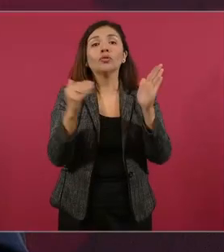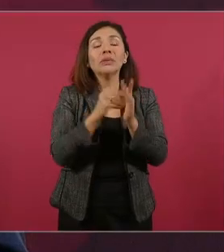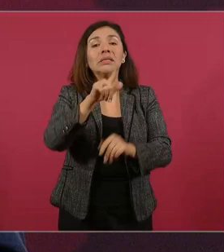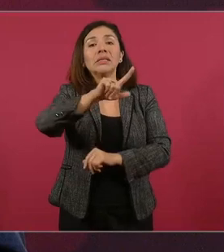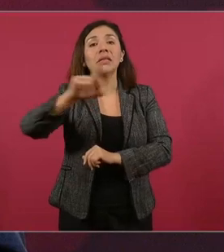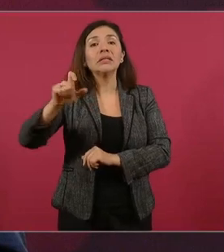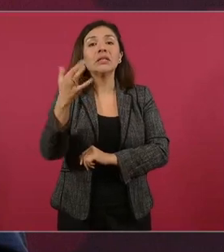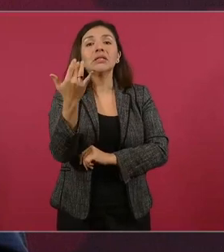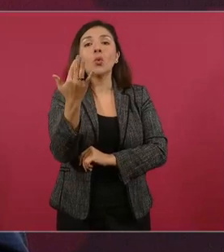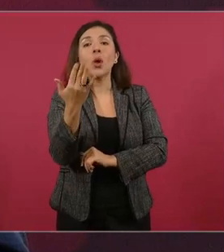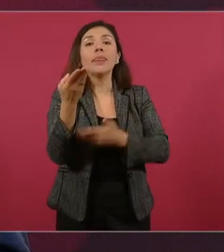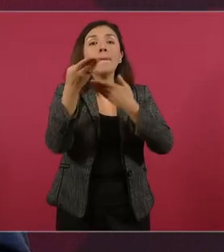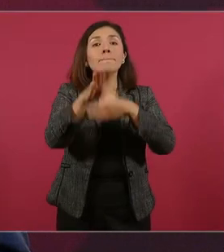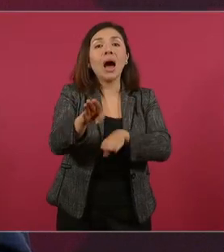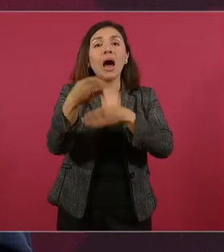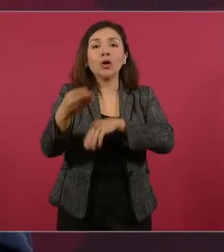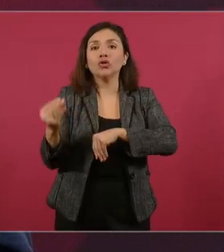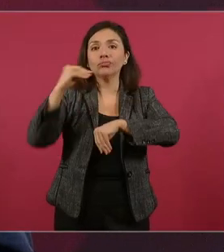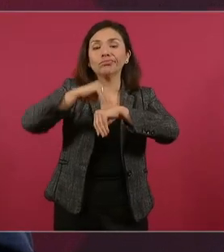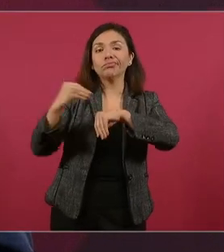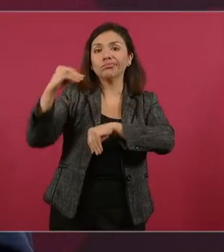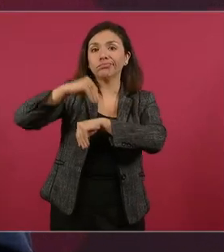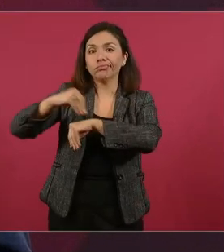2,750 sucursales.